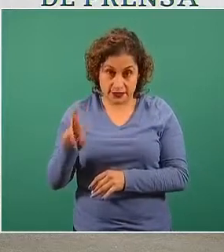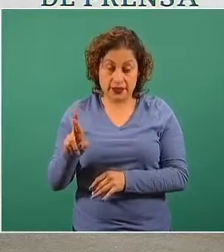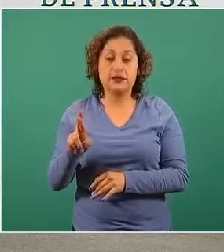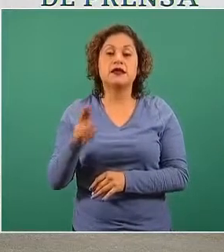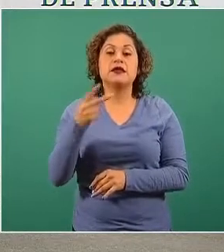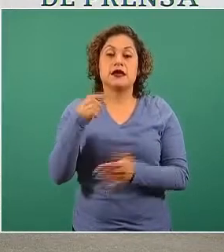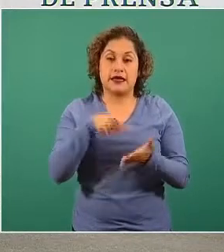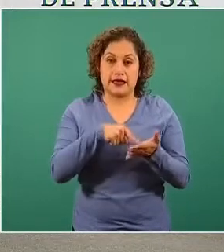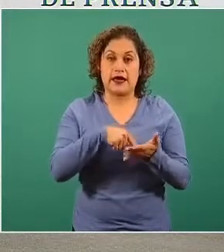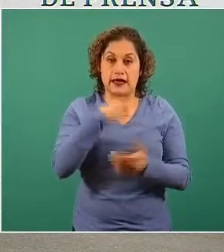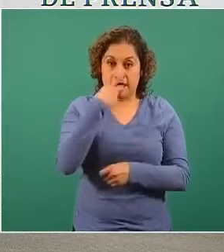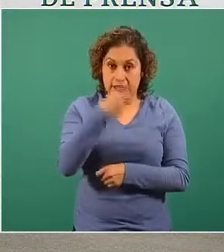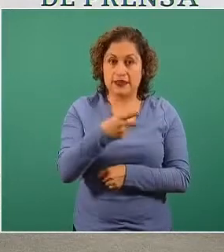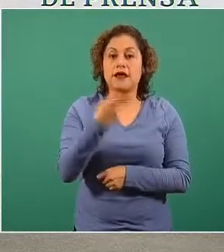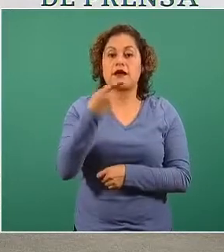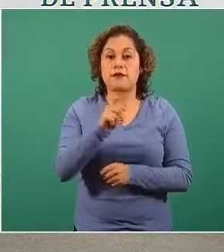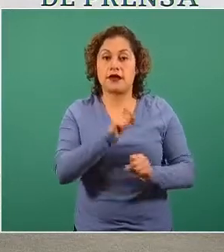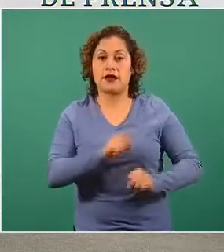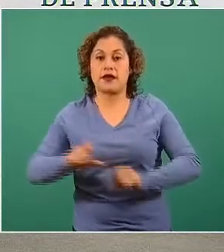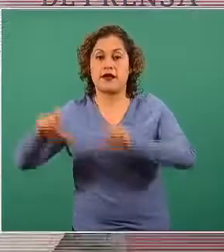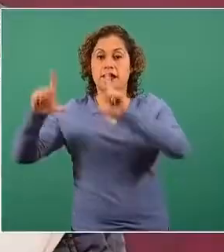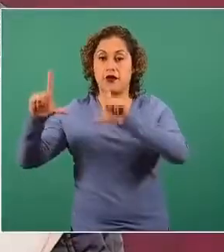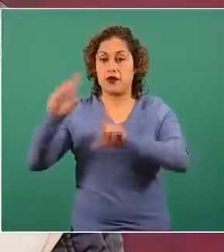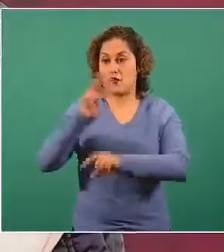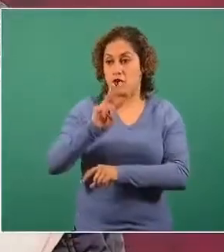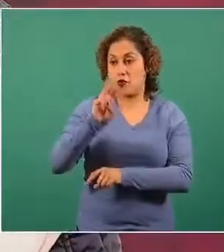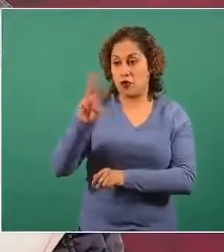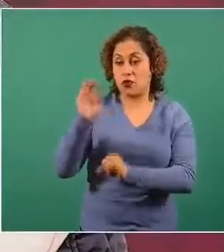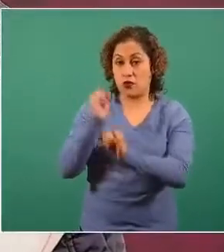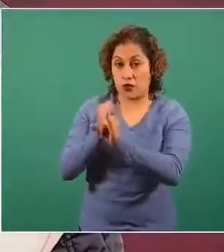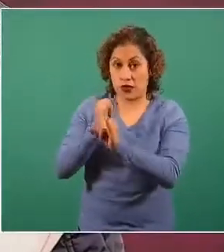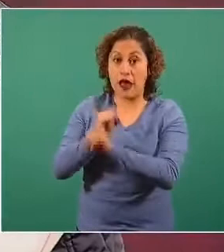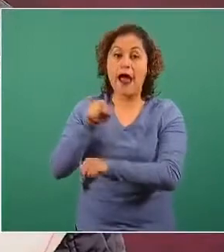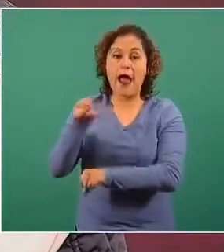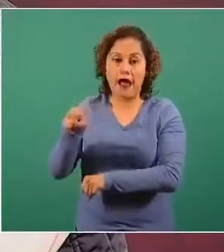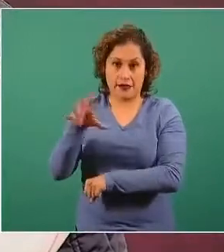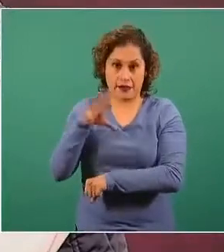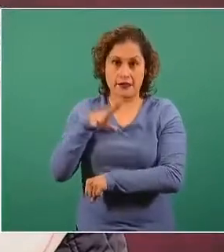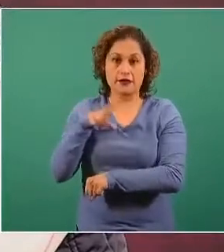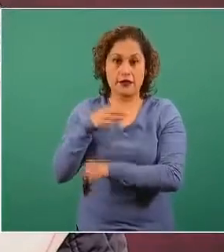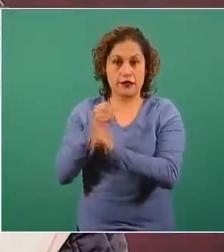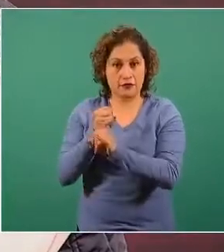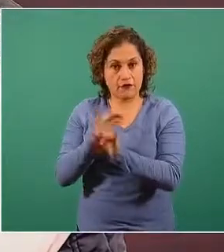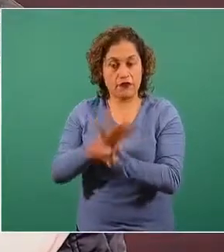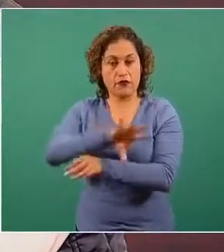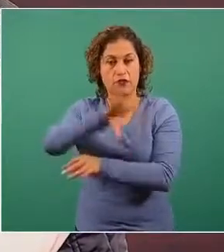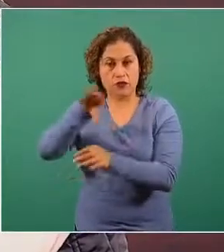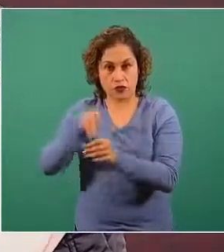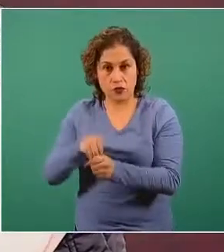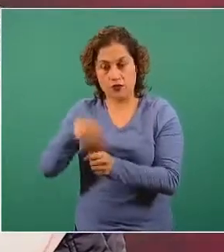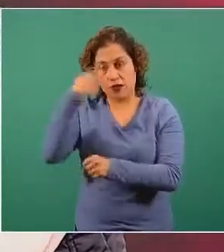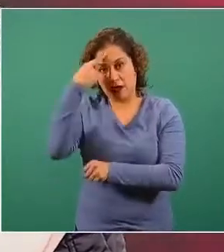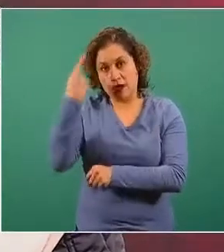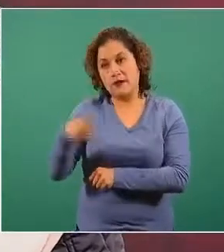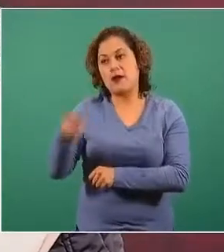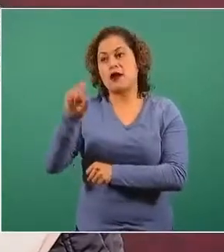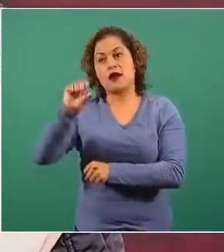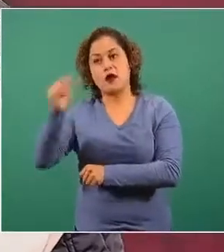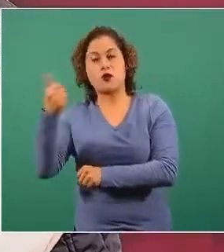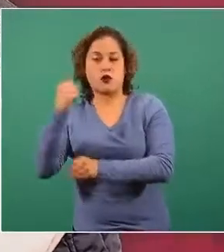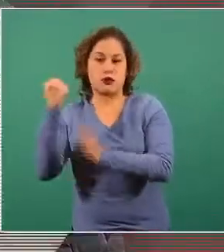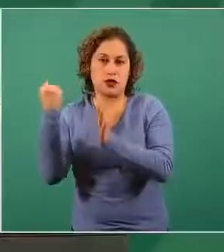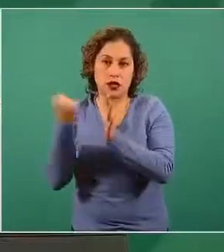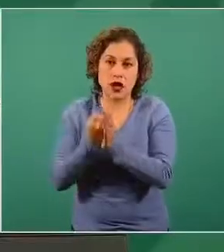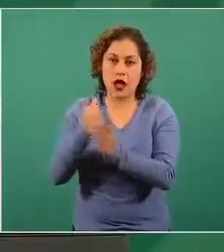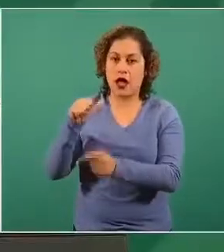documento técnico en coronavirus.gov.mx para Pfizer que ya se tiene, para la vacuna de Astra, para la vacuna Sputnik